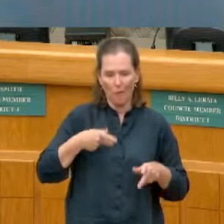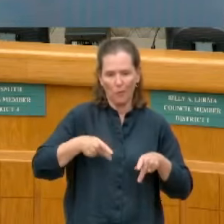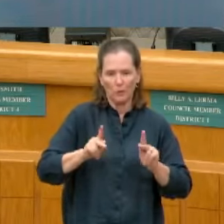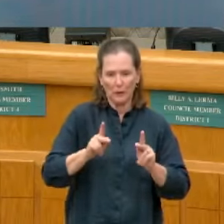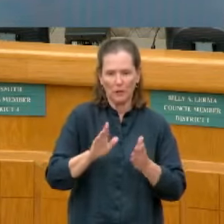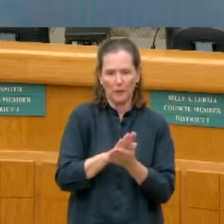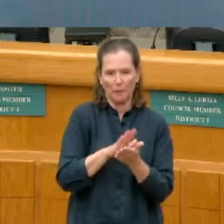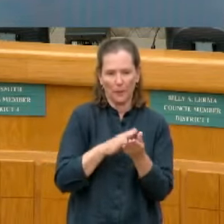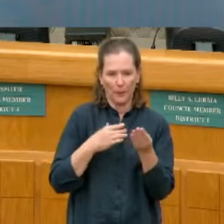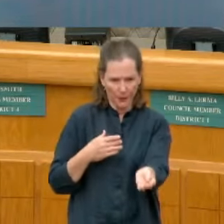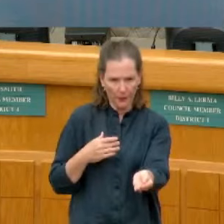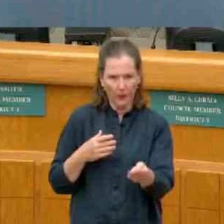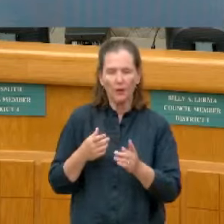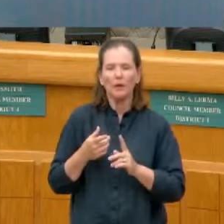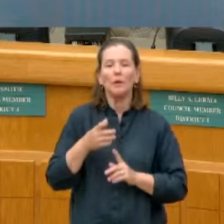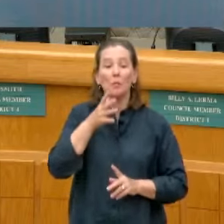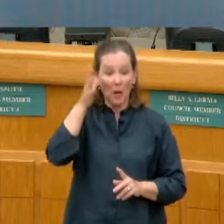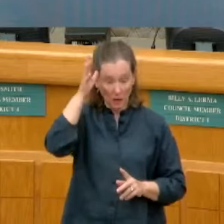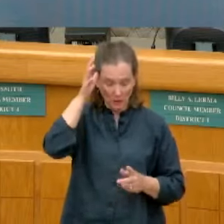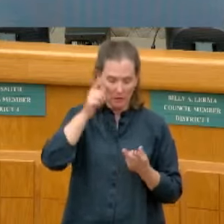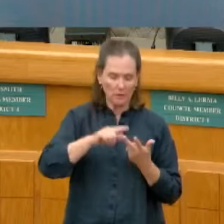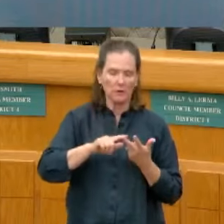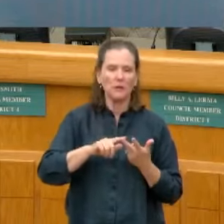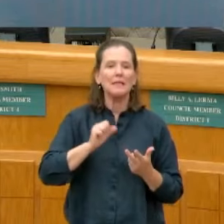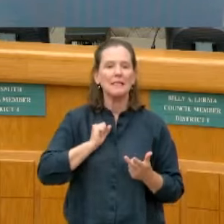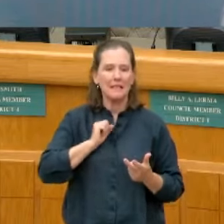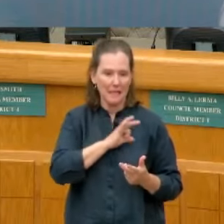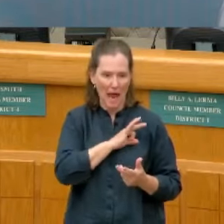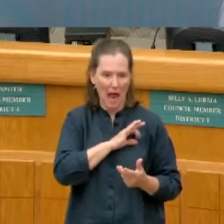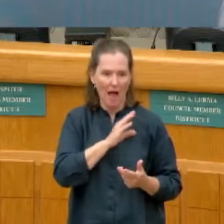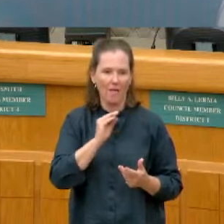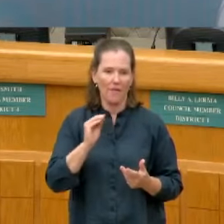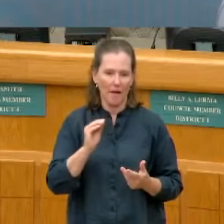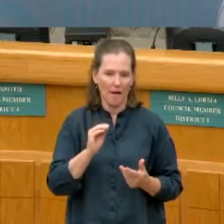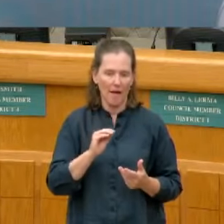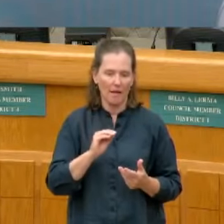quieran vacunarse. Puede encontrar más información en el portal